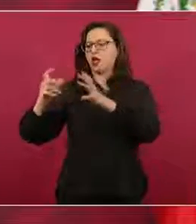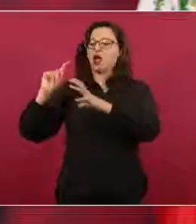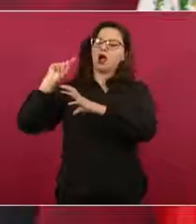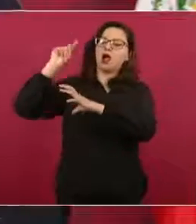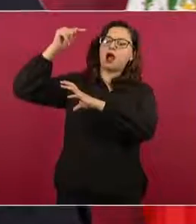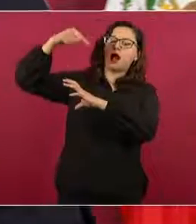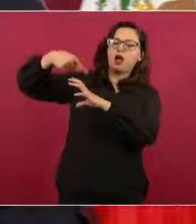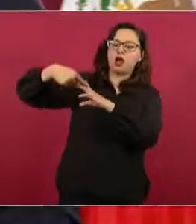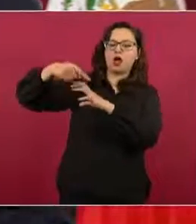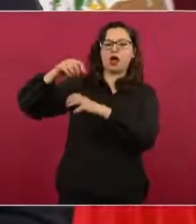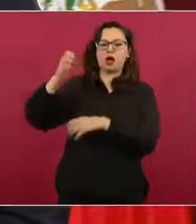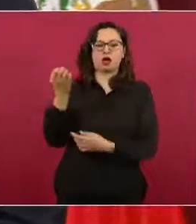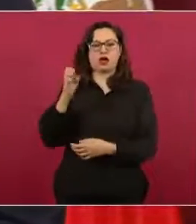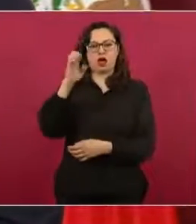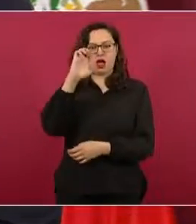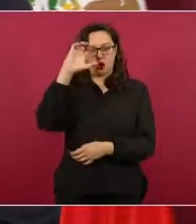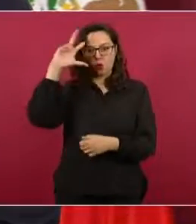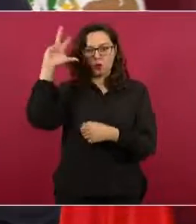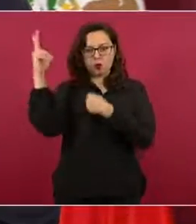Europea,